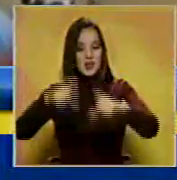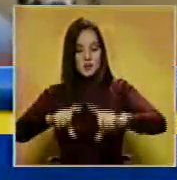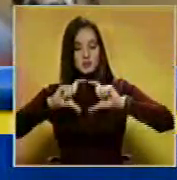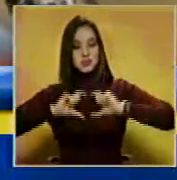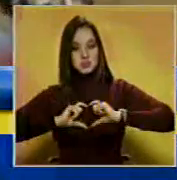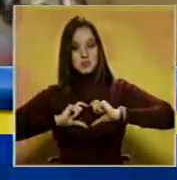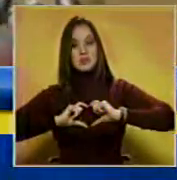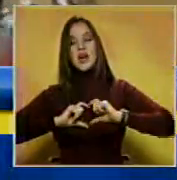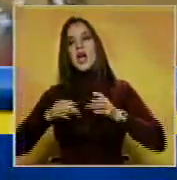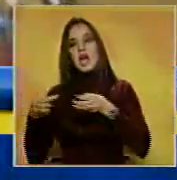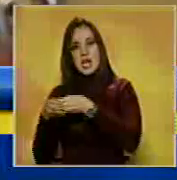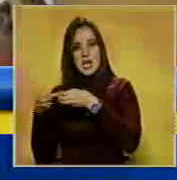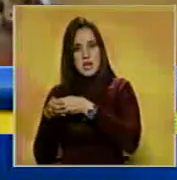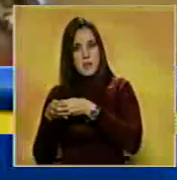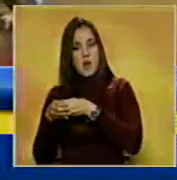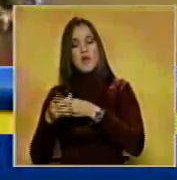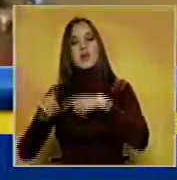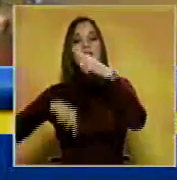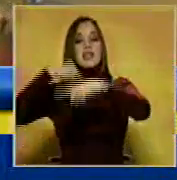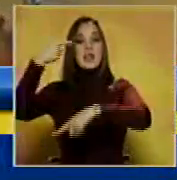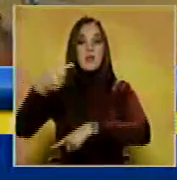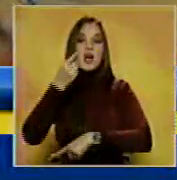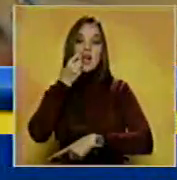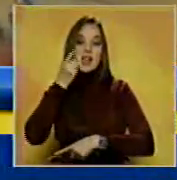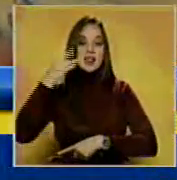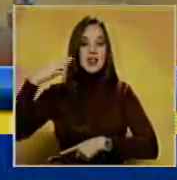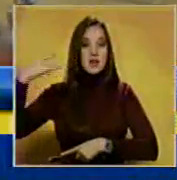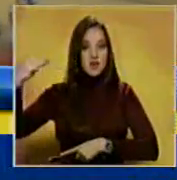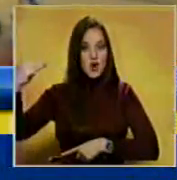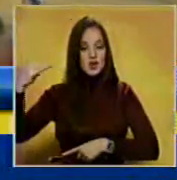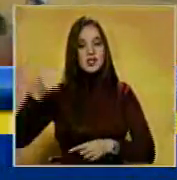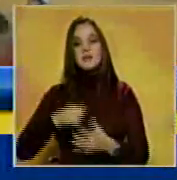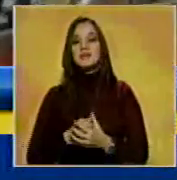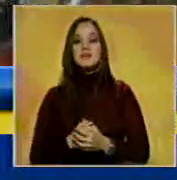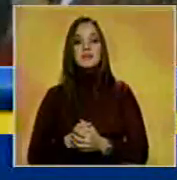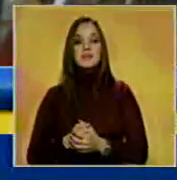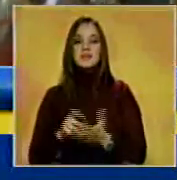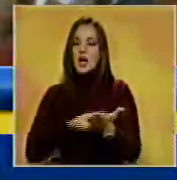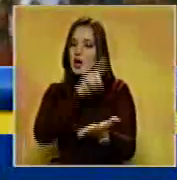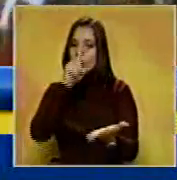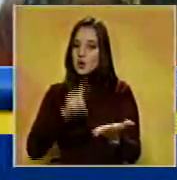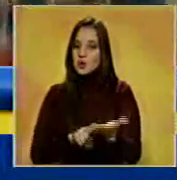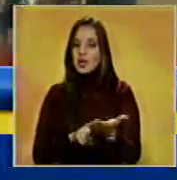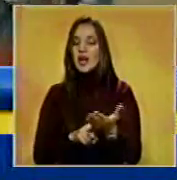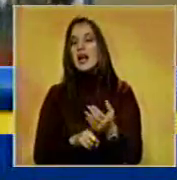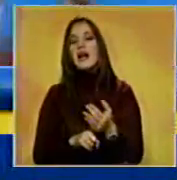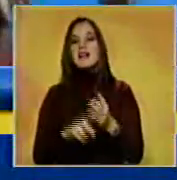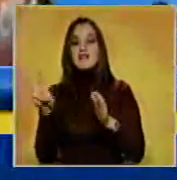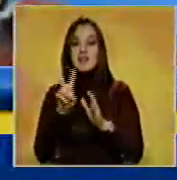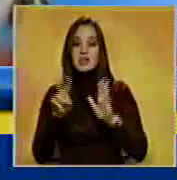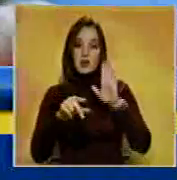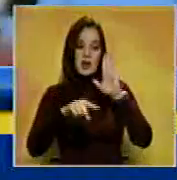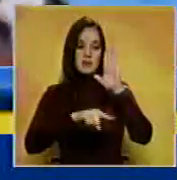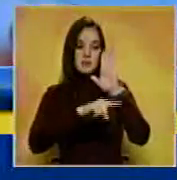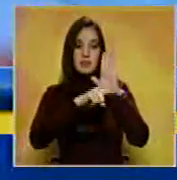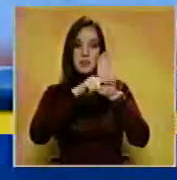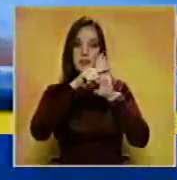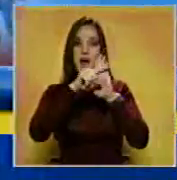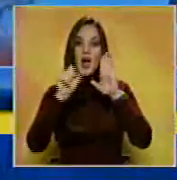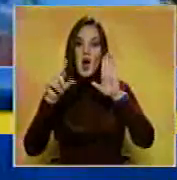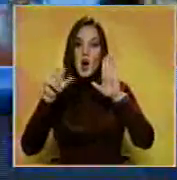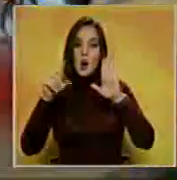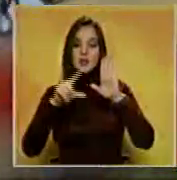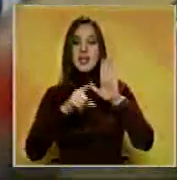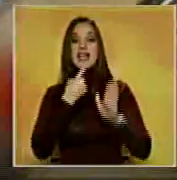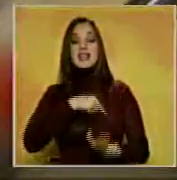por equipos y otra de bronce en velocidad individual masculino. En total, Venezuela está en la casilla 11 del medallero, suma